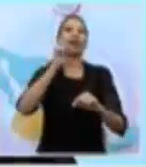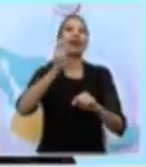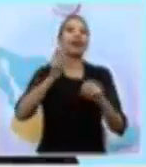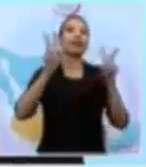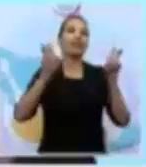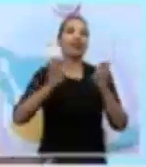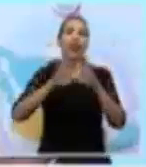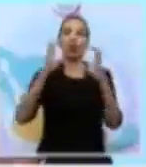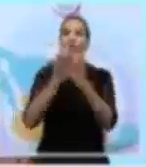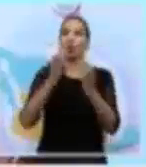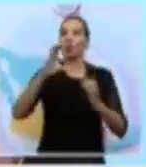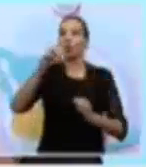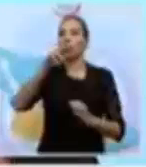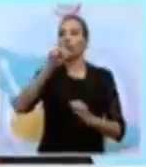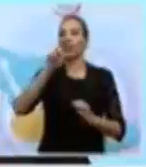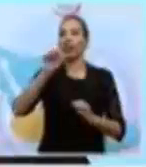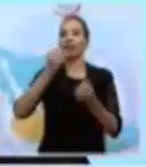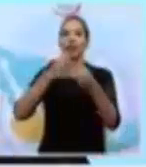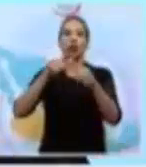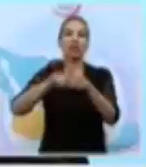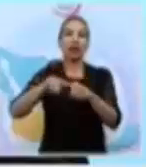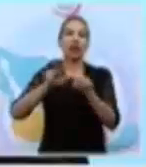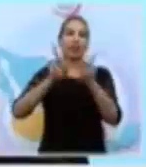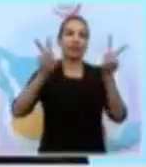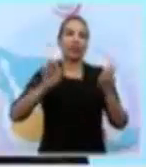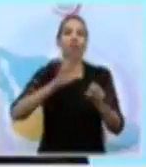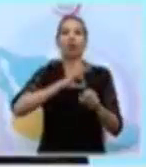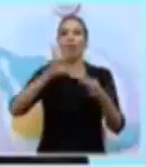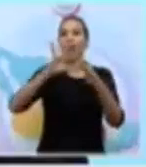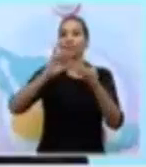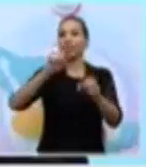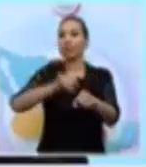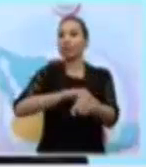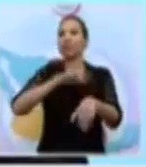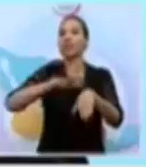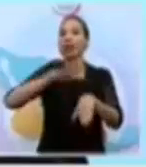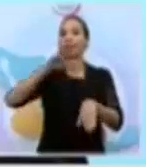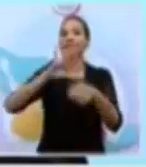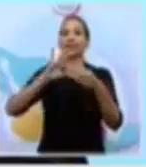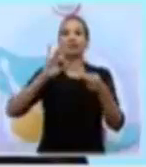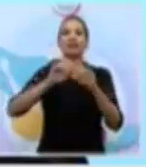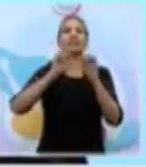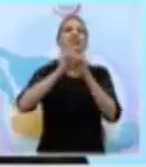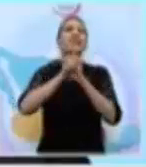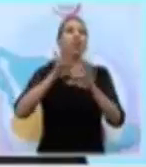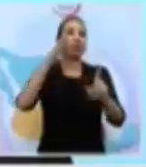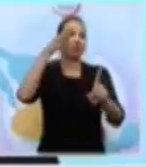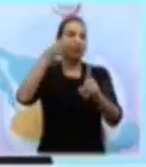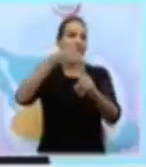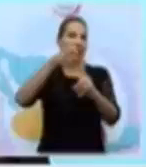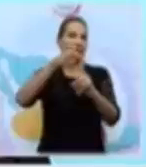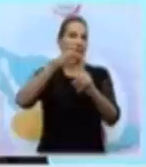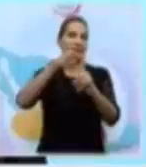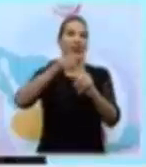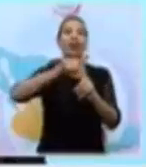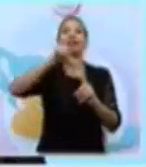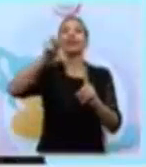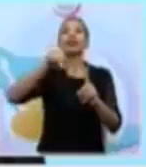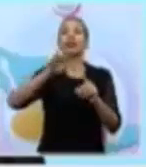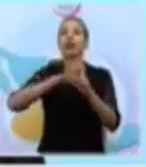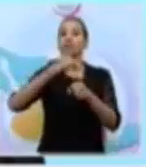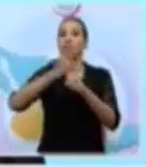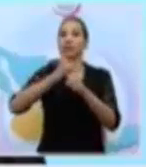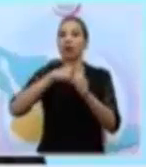movilidad social, y si el tiempo permite podemos hablar más al respecto de este enfoque después de esta